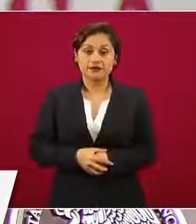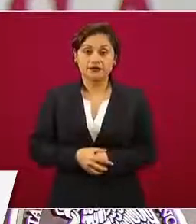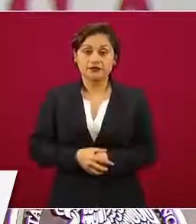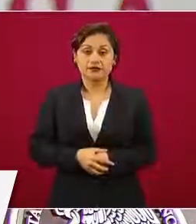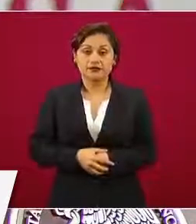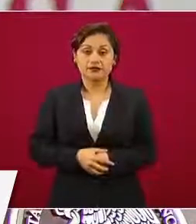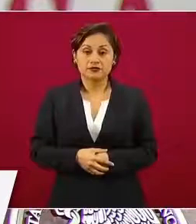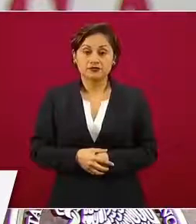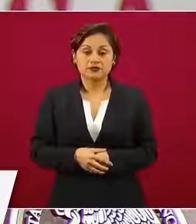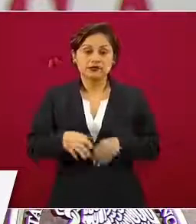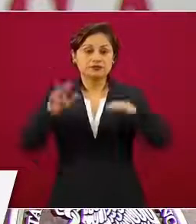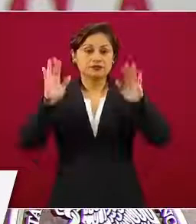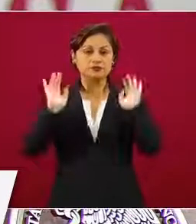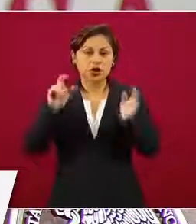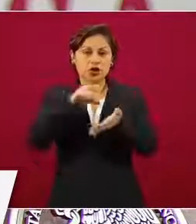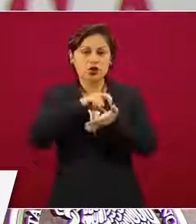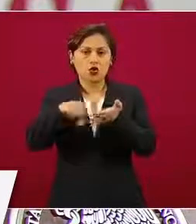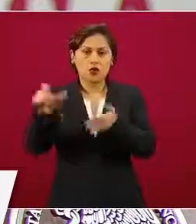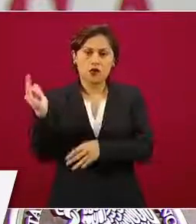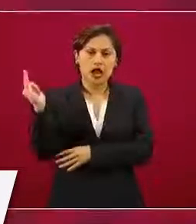quiere comprarse un avión,